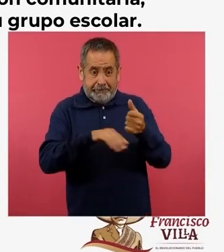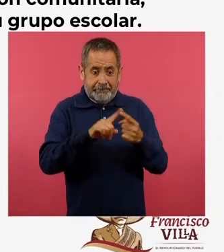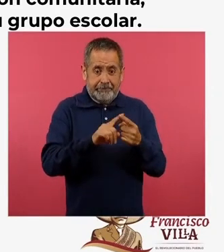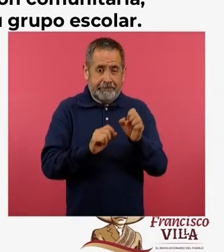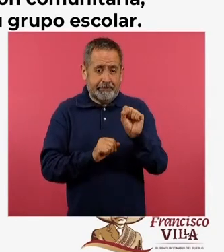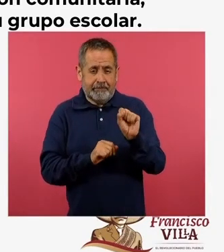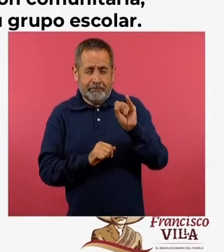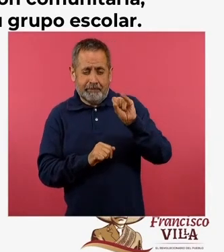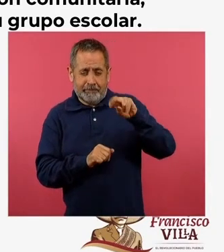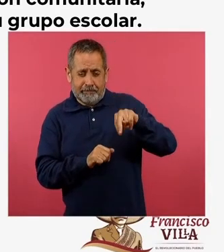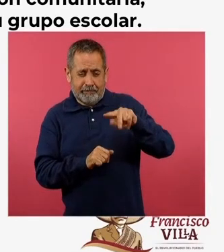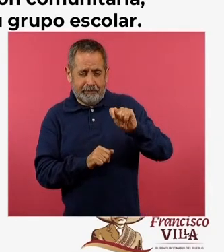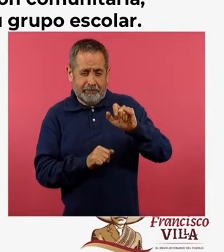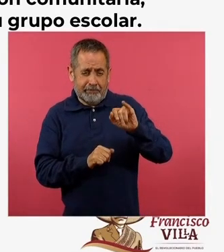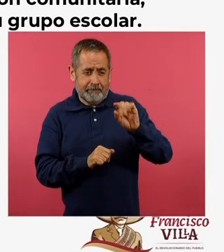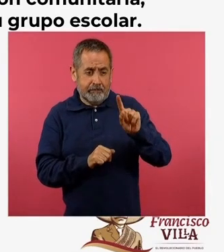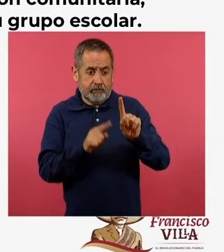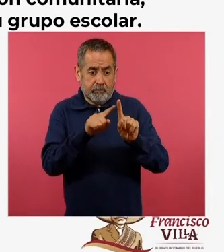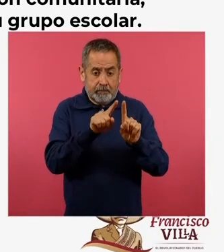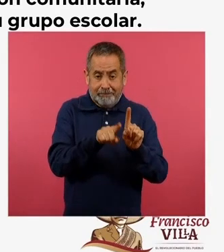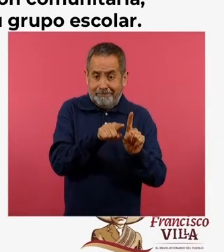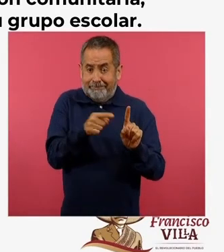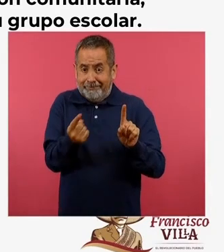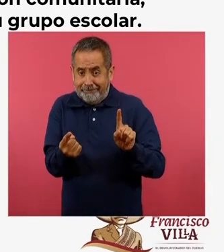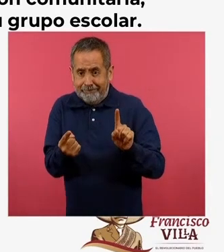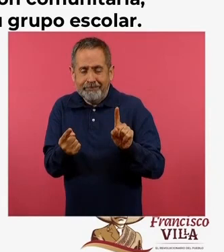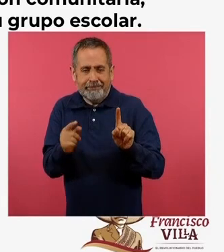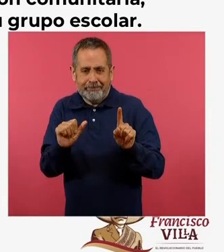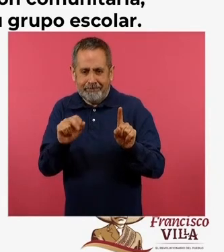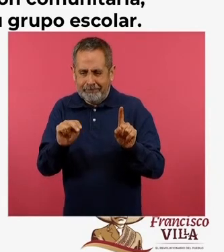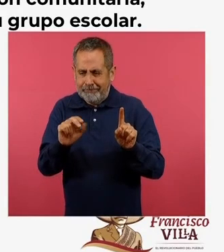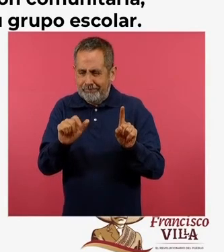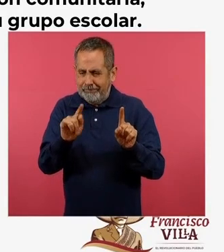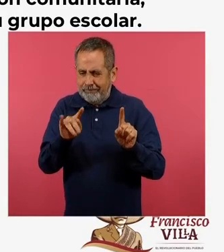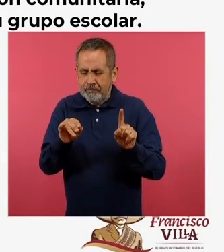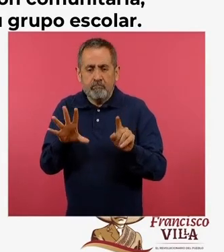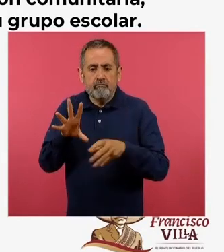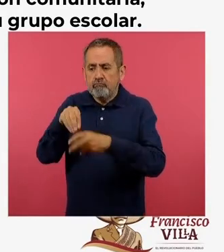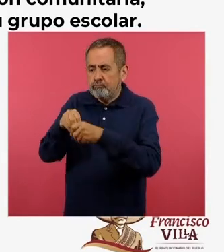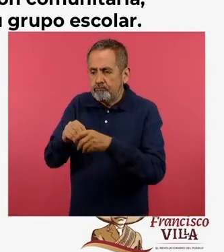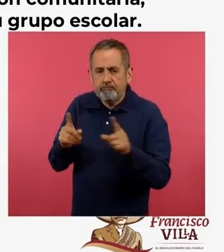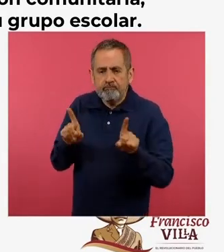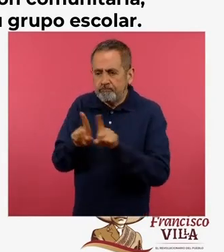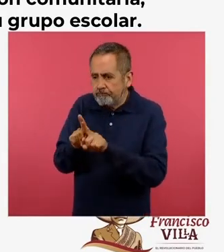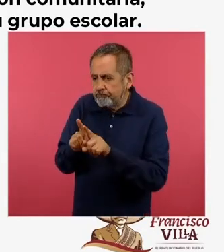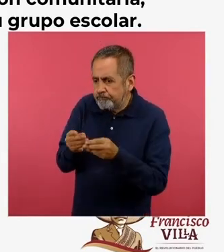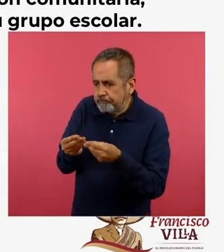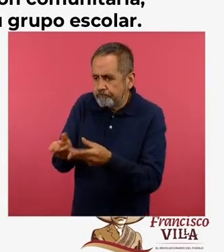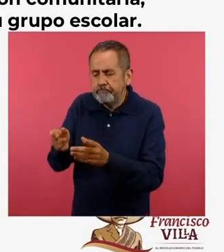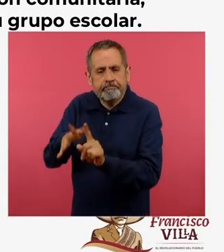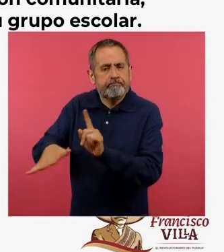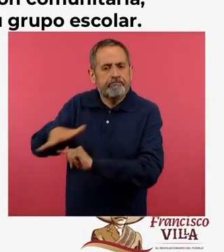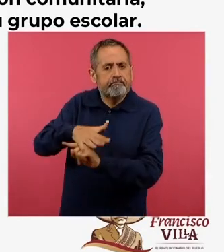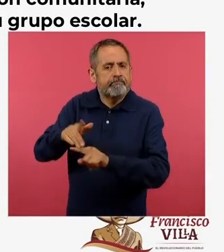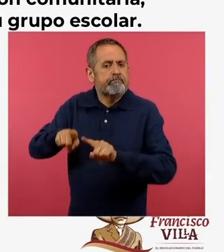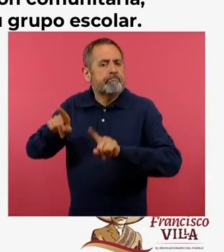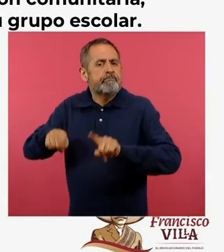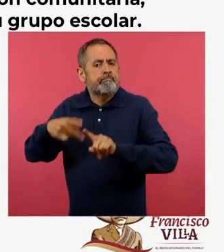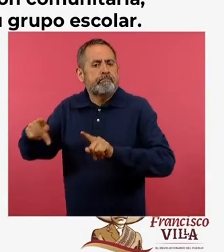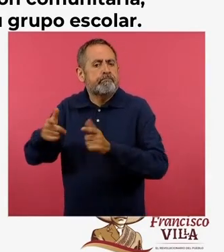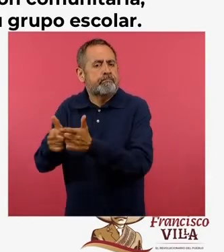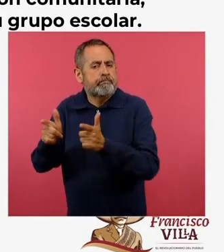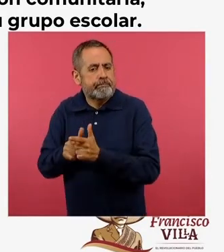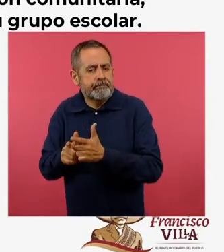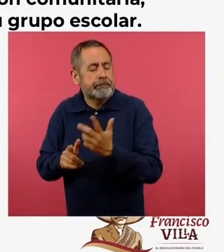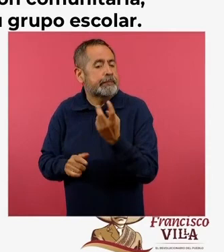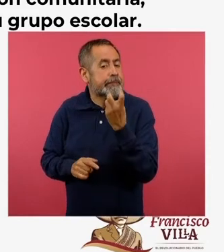las condiciones de su situación comunitaria y escolar y en particular de su grupo escolar. Estos programas sintéticos son